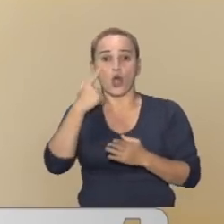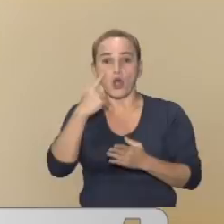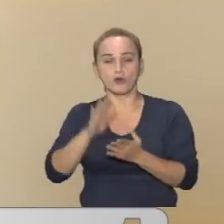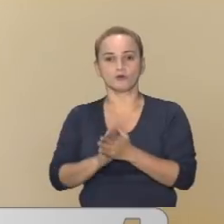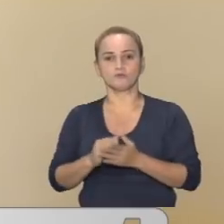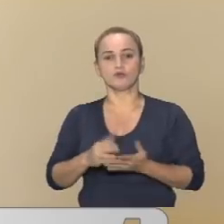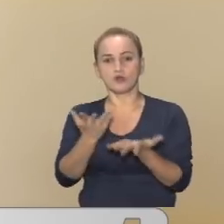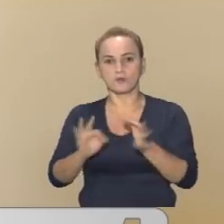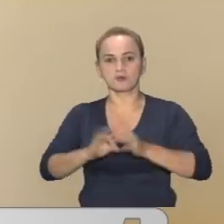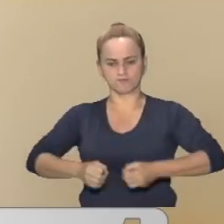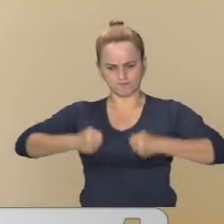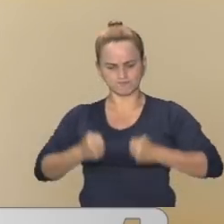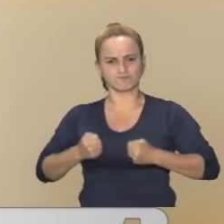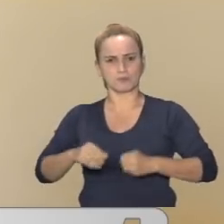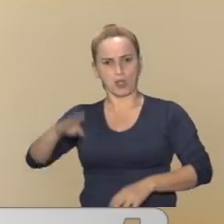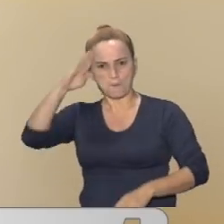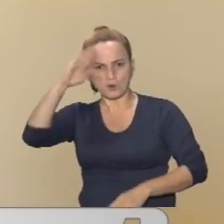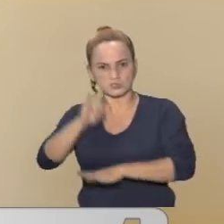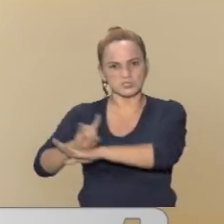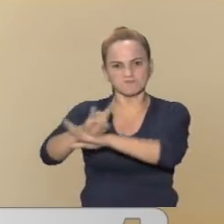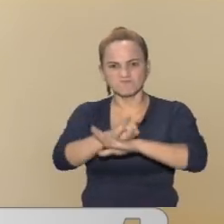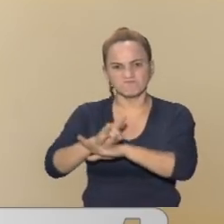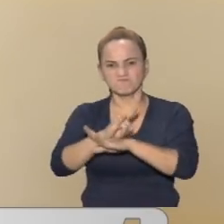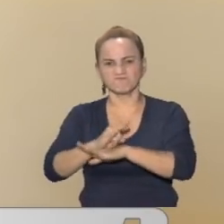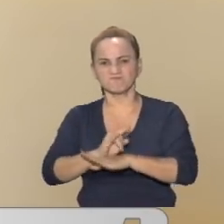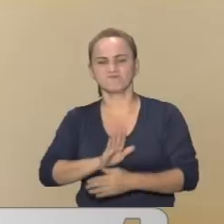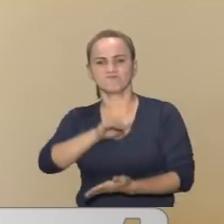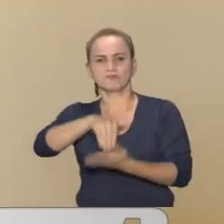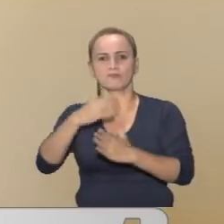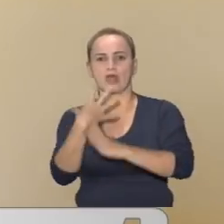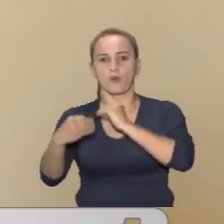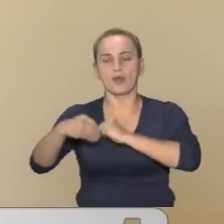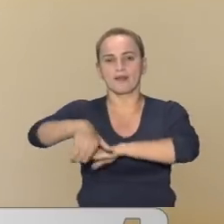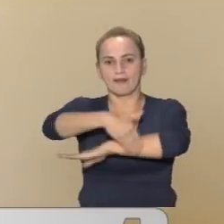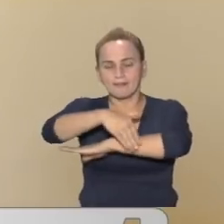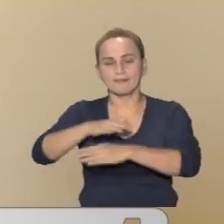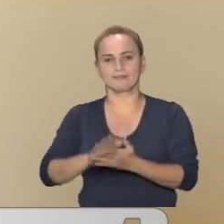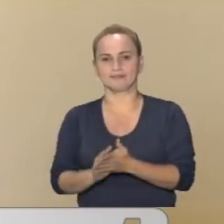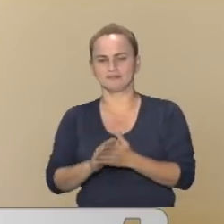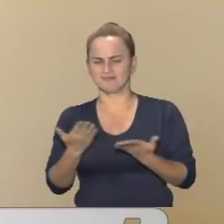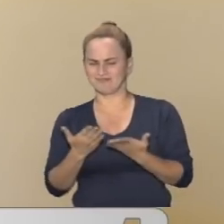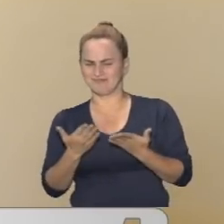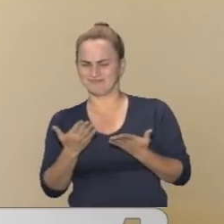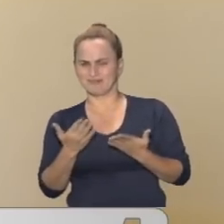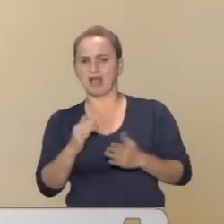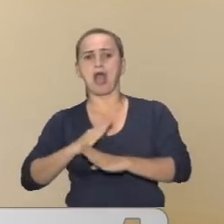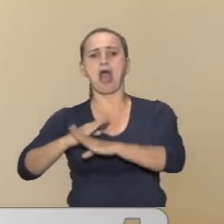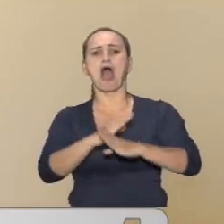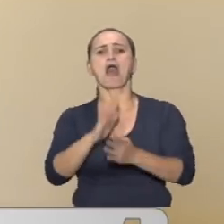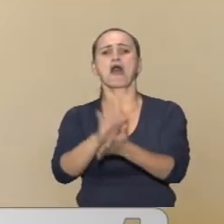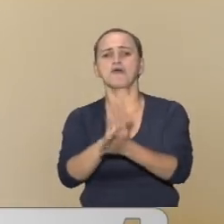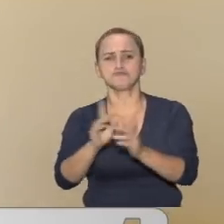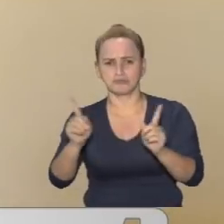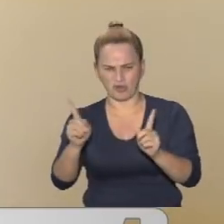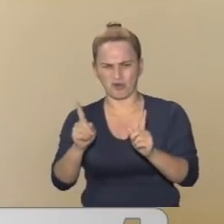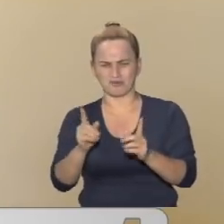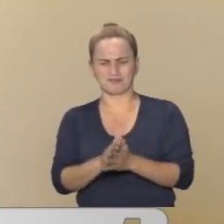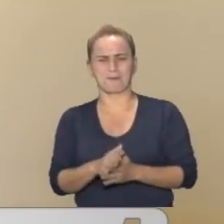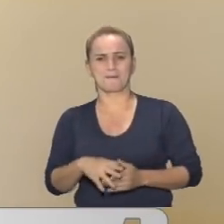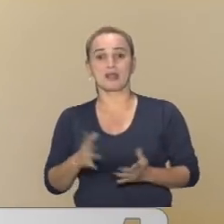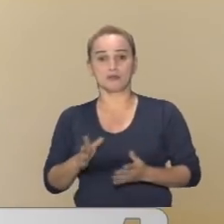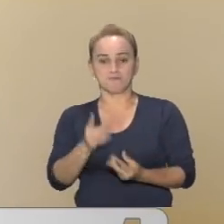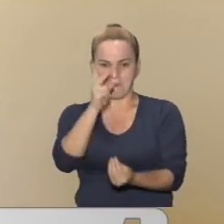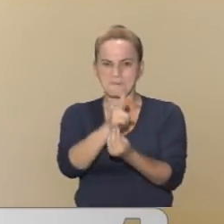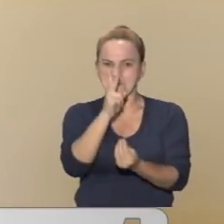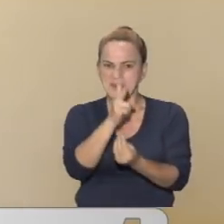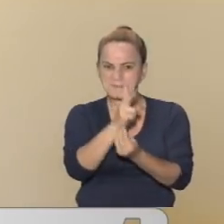de fuerza en las calles. Esto únicamente genera un efecto globo y una percepción falsa de seguridad. ¿En qué sentido? Las